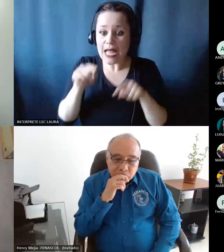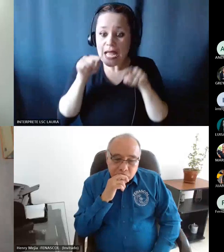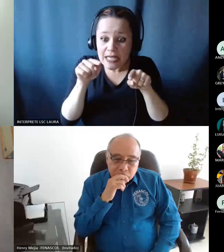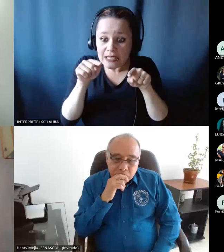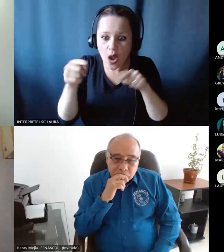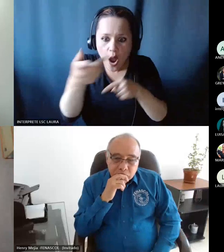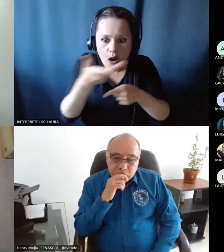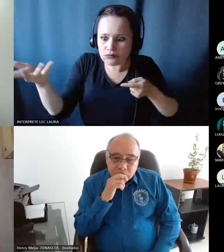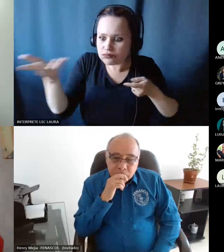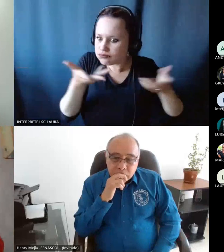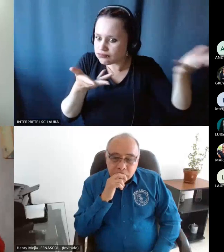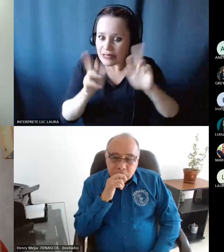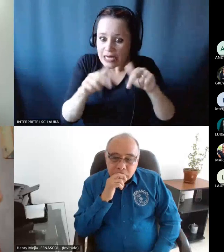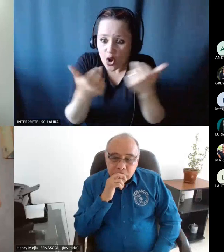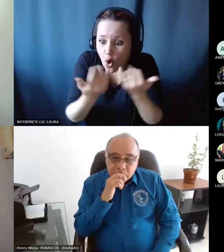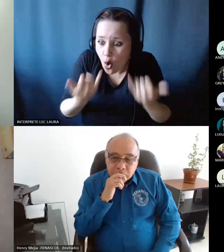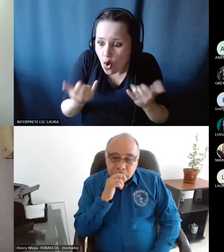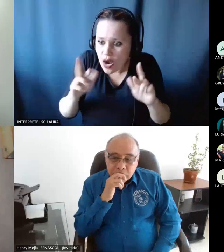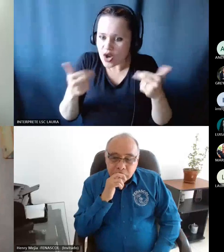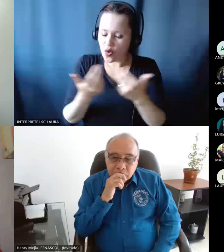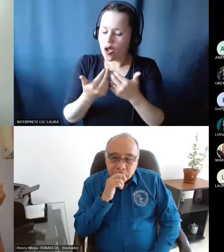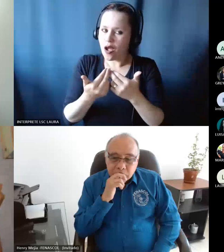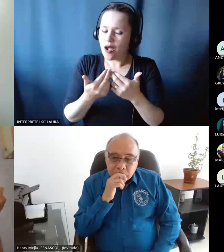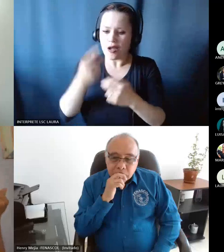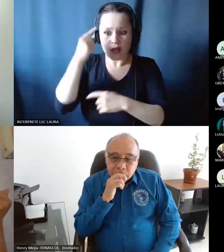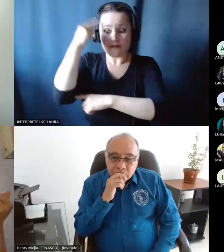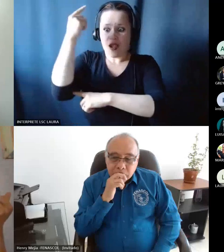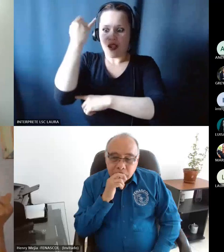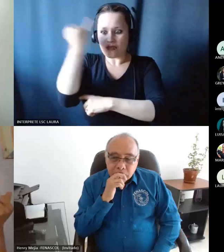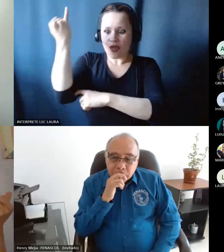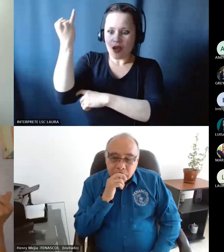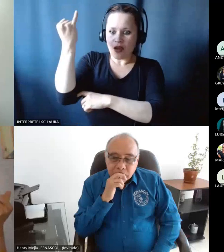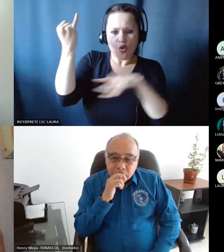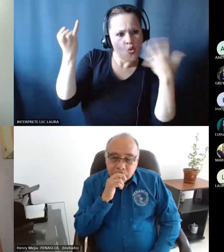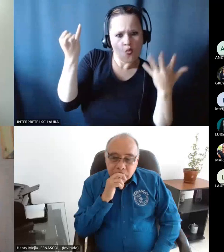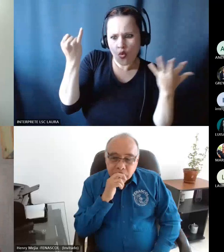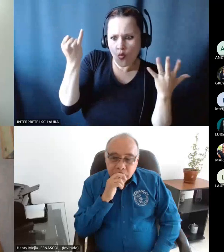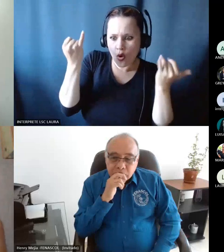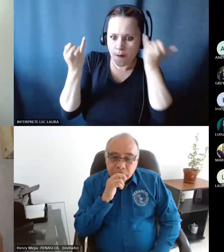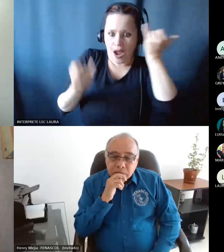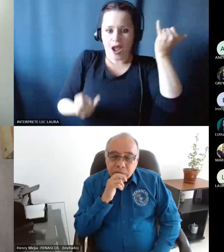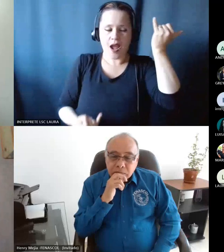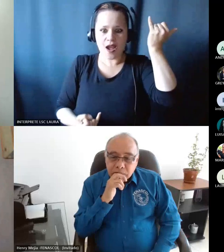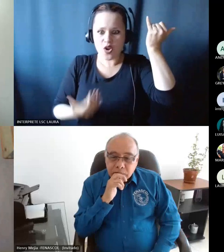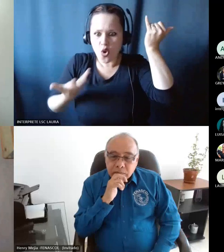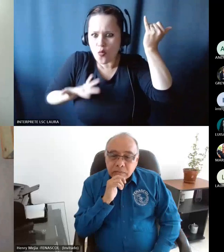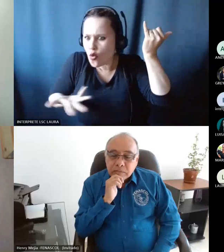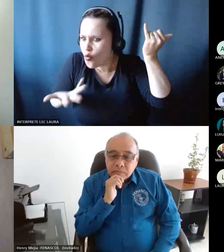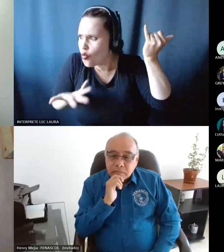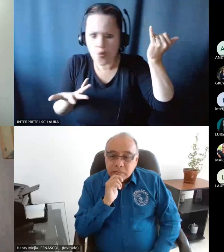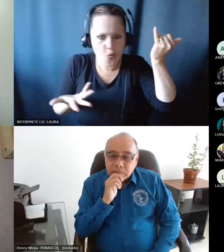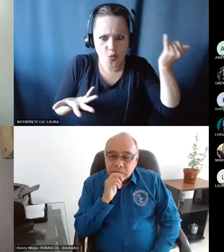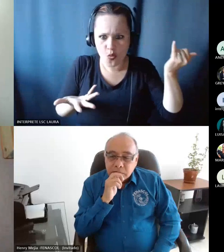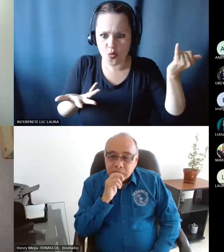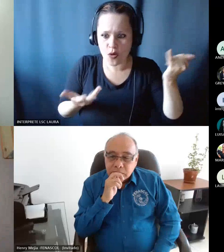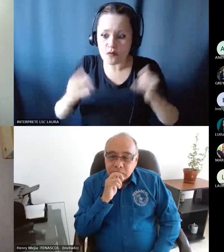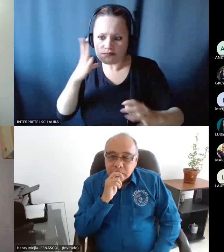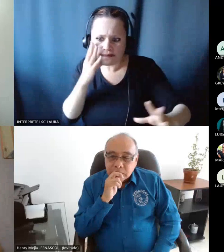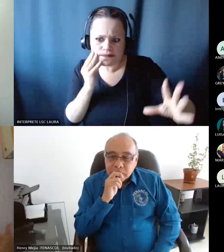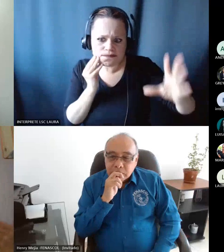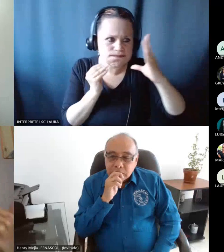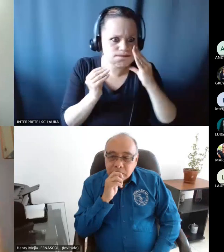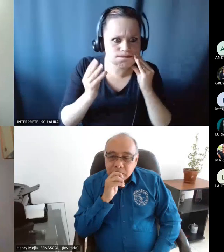encuentro se convierte en ese chip para que nos ayuden a activar nuestra creatividad a ver cómo vamos a sumar desde la experiencia que